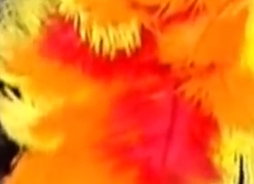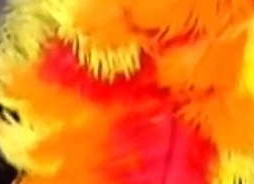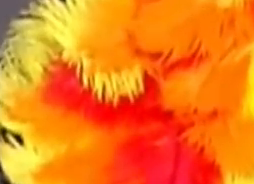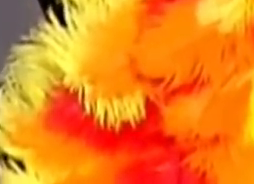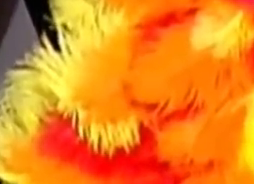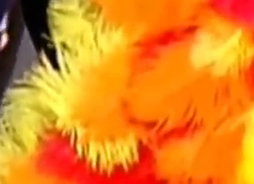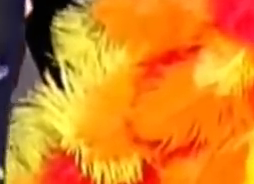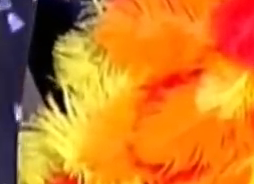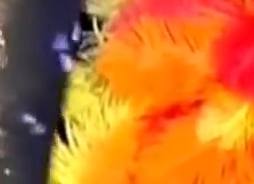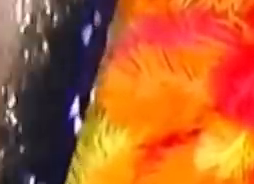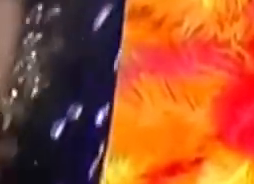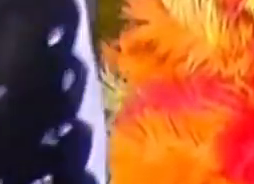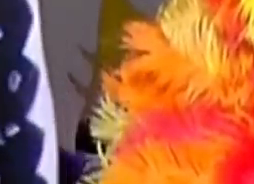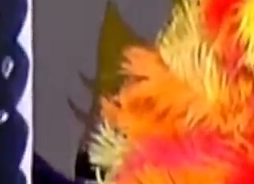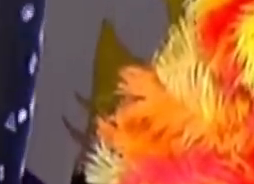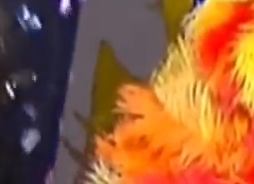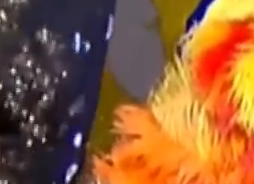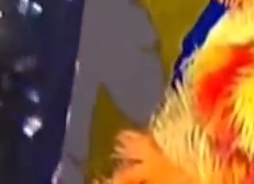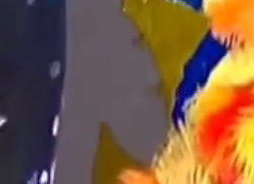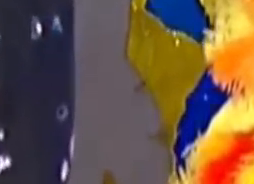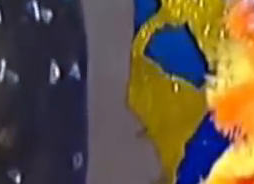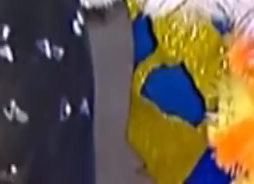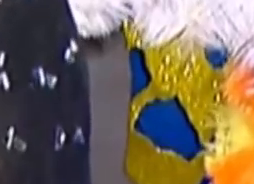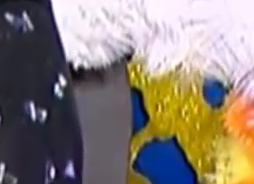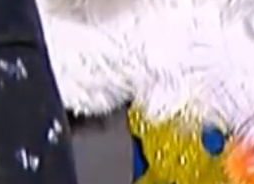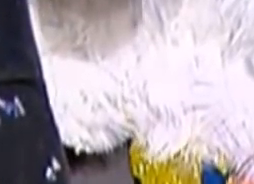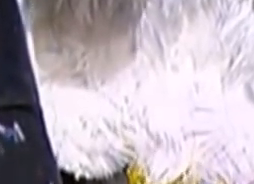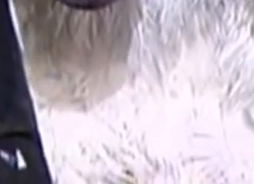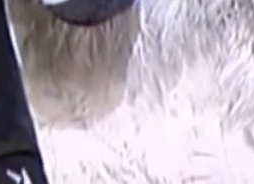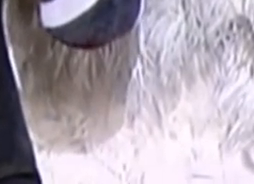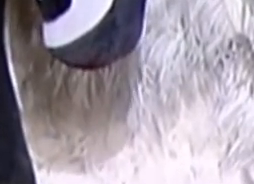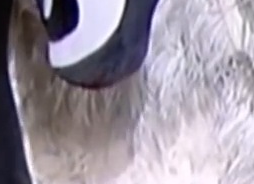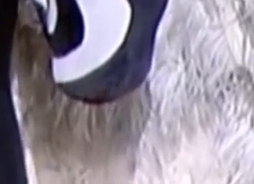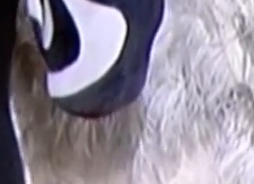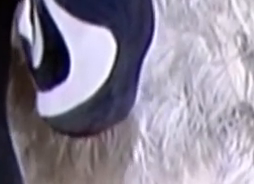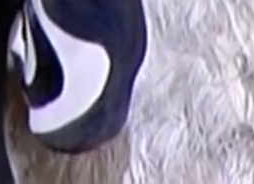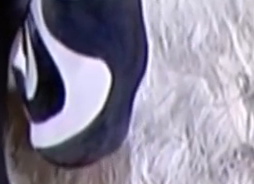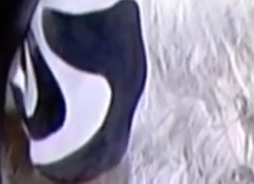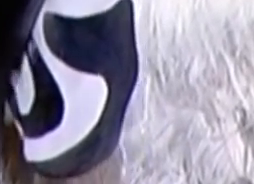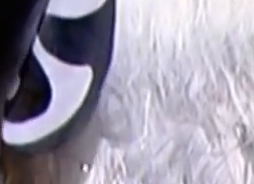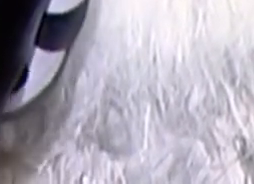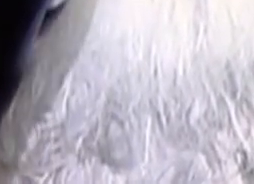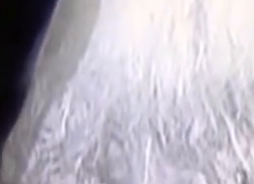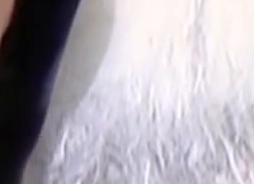Esa niña sí, no. Esa no soy yo.